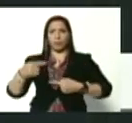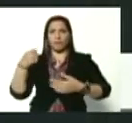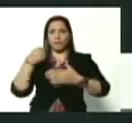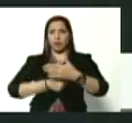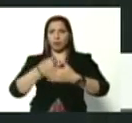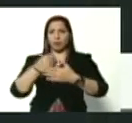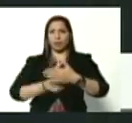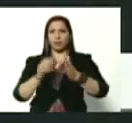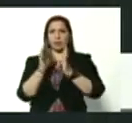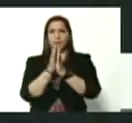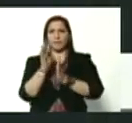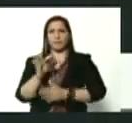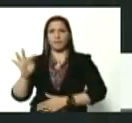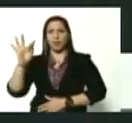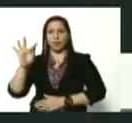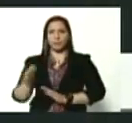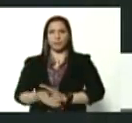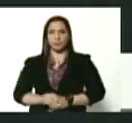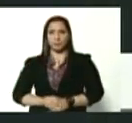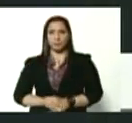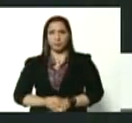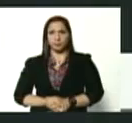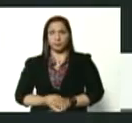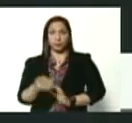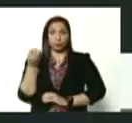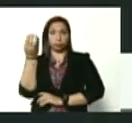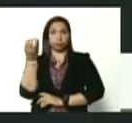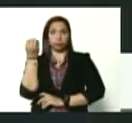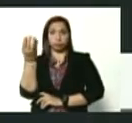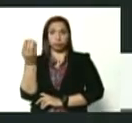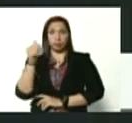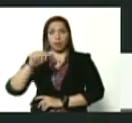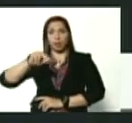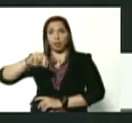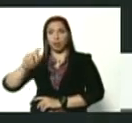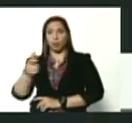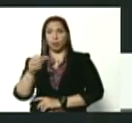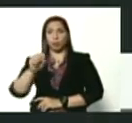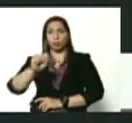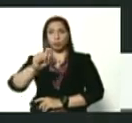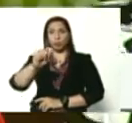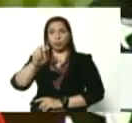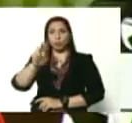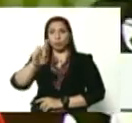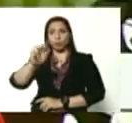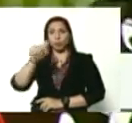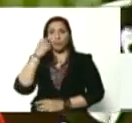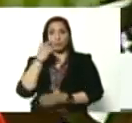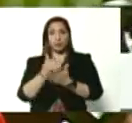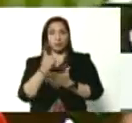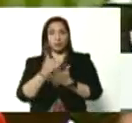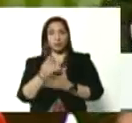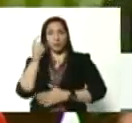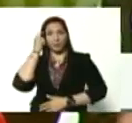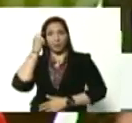san félix y el congreso de angostura fíjense la fecha